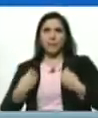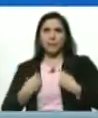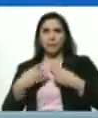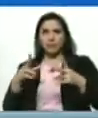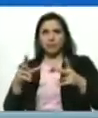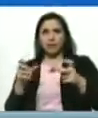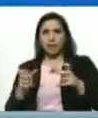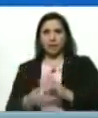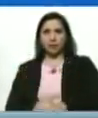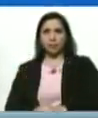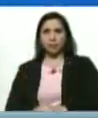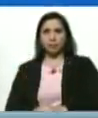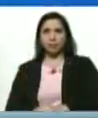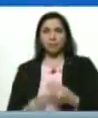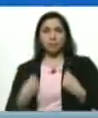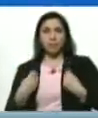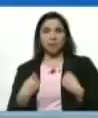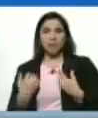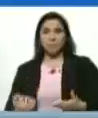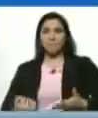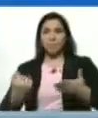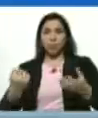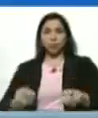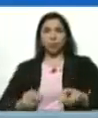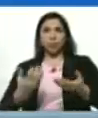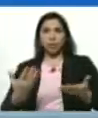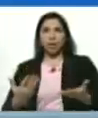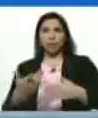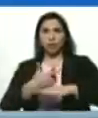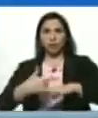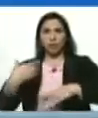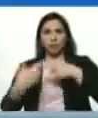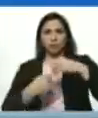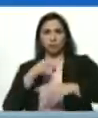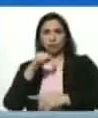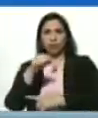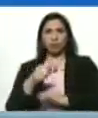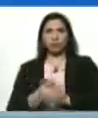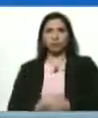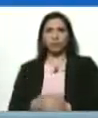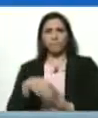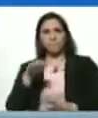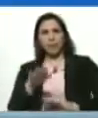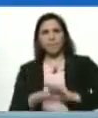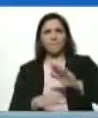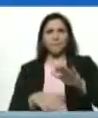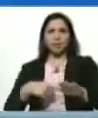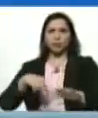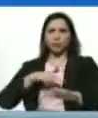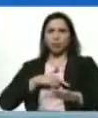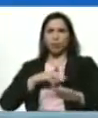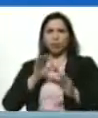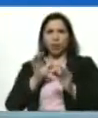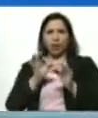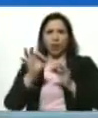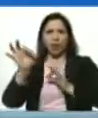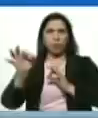o viven del bono que les da el gobierno revolucionario paso a paso vamos lejos